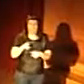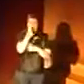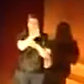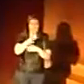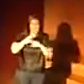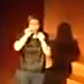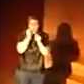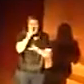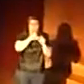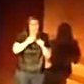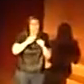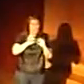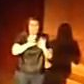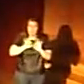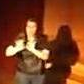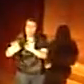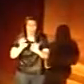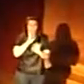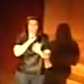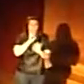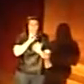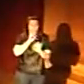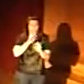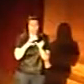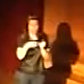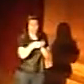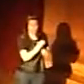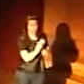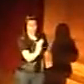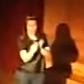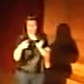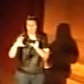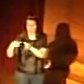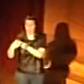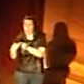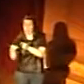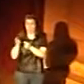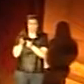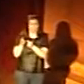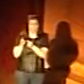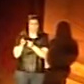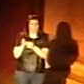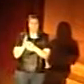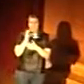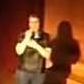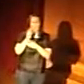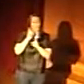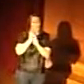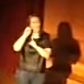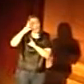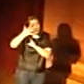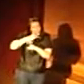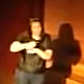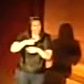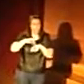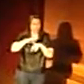exactamente la misma composición que vemos aquí abajo el niño en contraluz el niño en contraluz el obispo